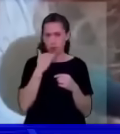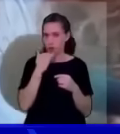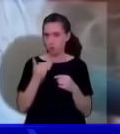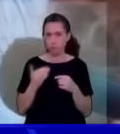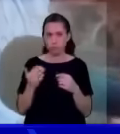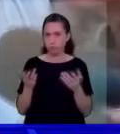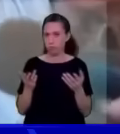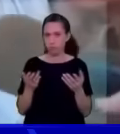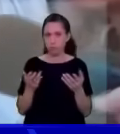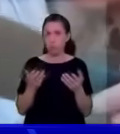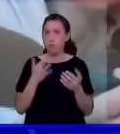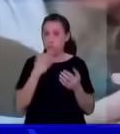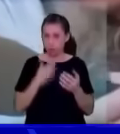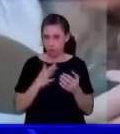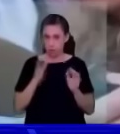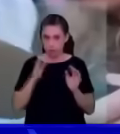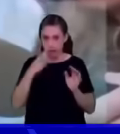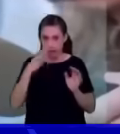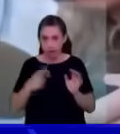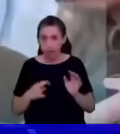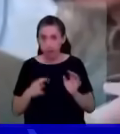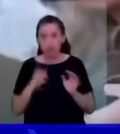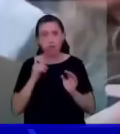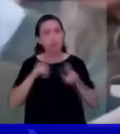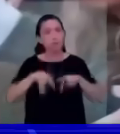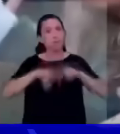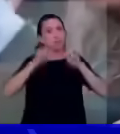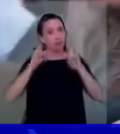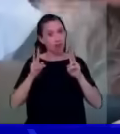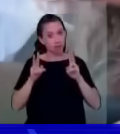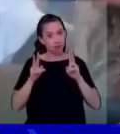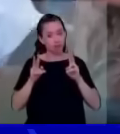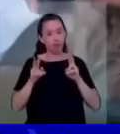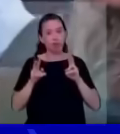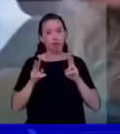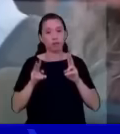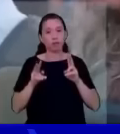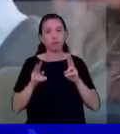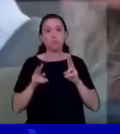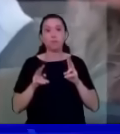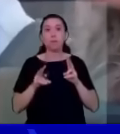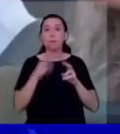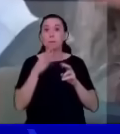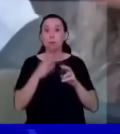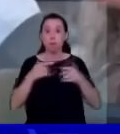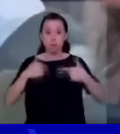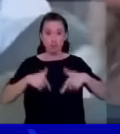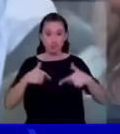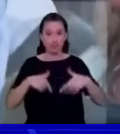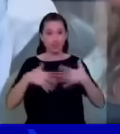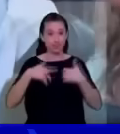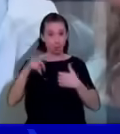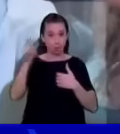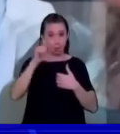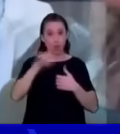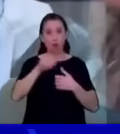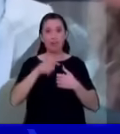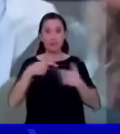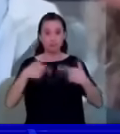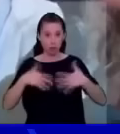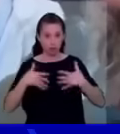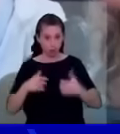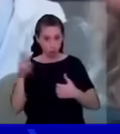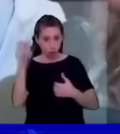No me consta. Si es así, debería ser investigado por parte de la ministra de Salud Pública, del ex ministro de Salud